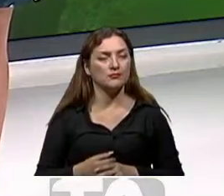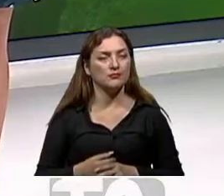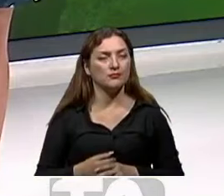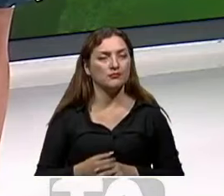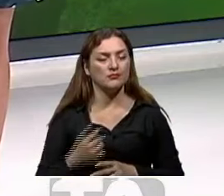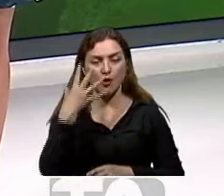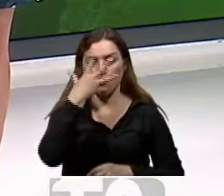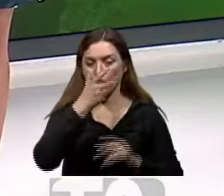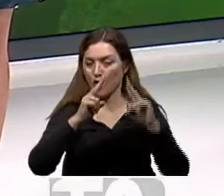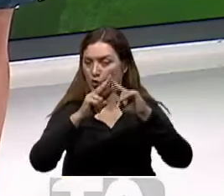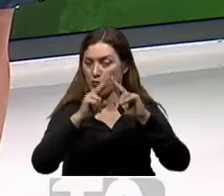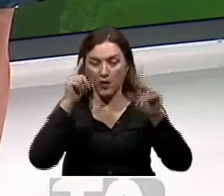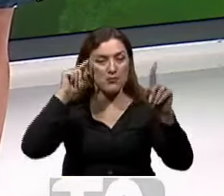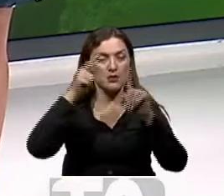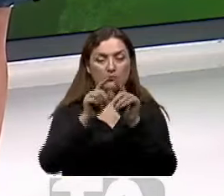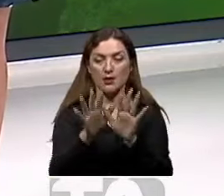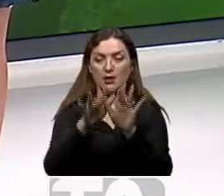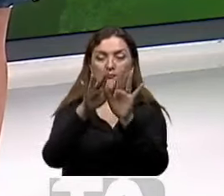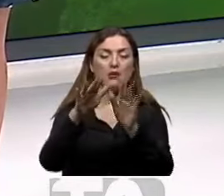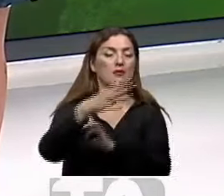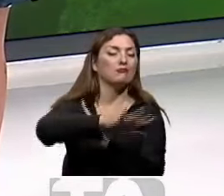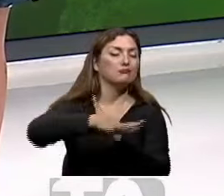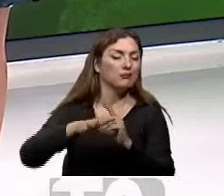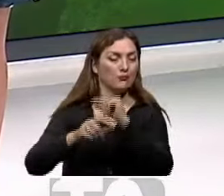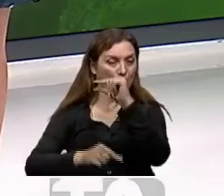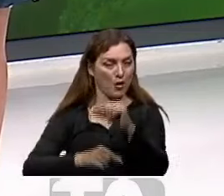Qué hermoso conocer la misión de la mariposa en el medio ambiente y así